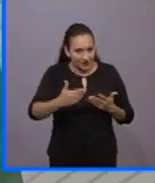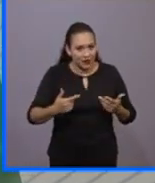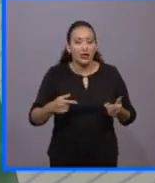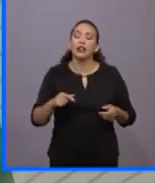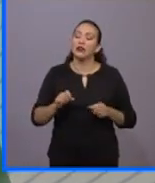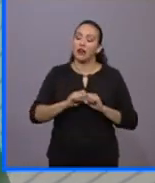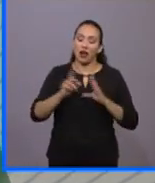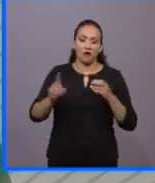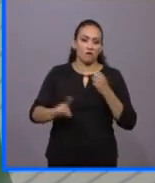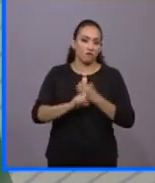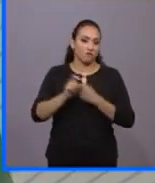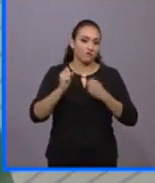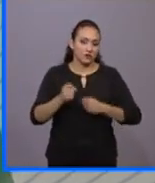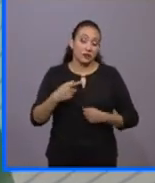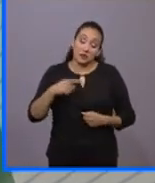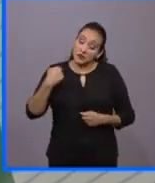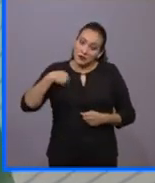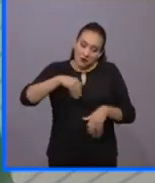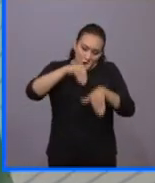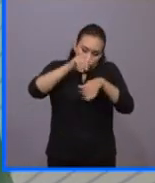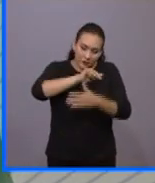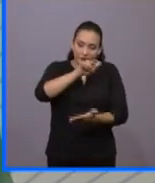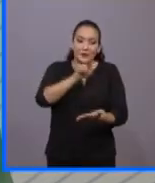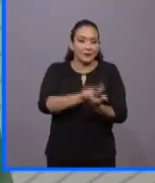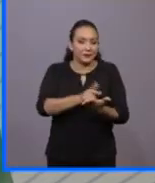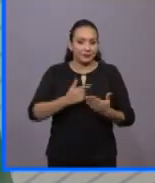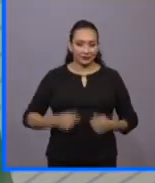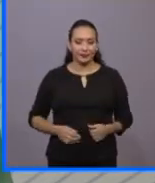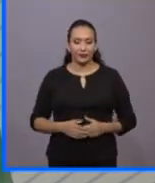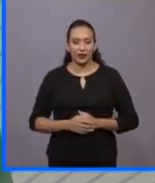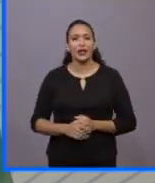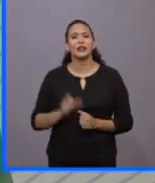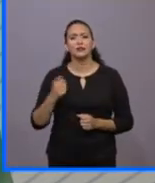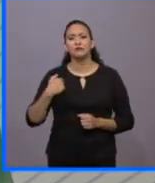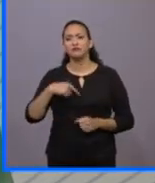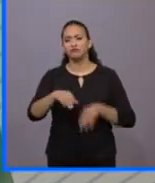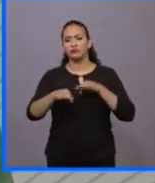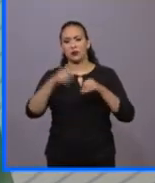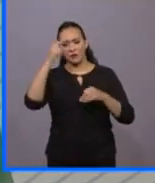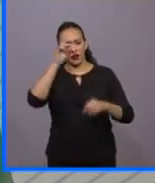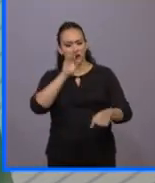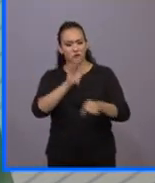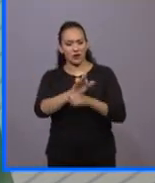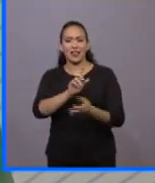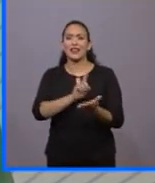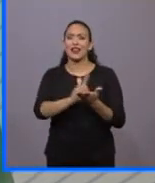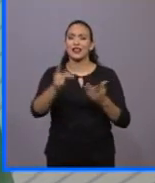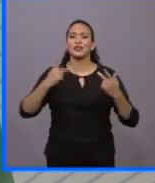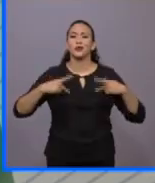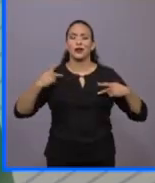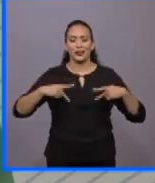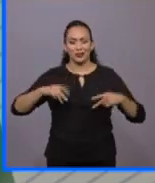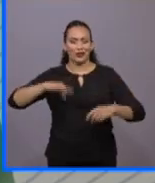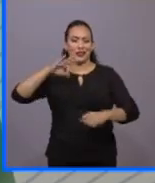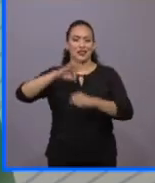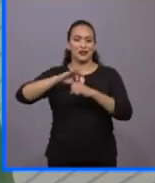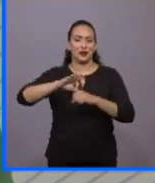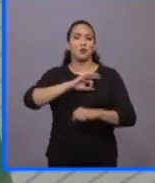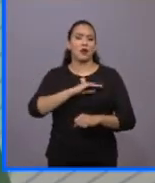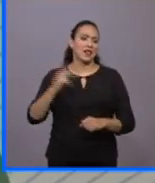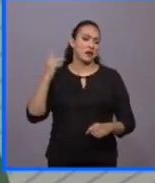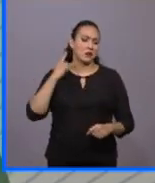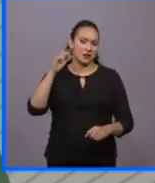vieron amenazadas. Además de que seguiremos tutelando los derechos político-electorales de la